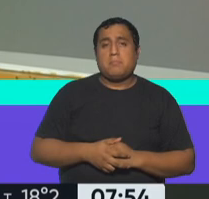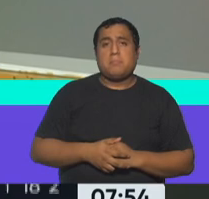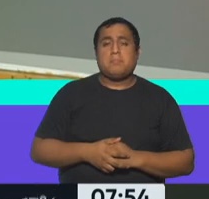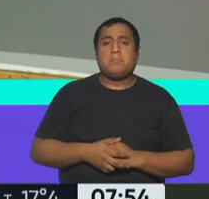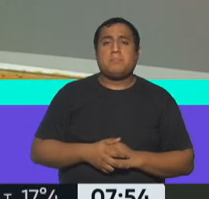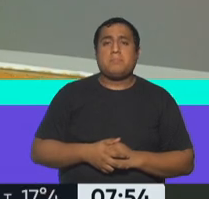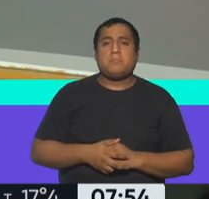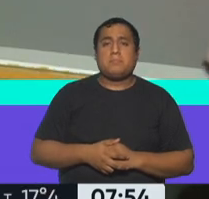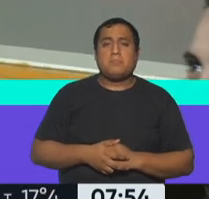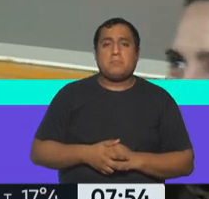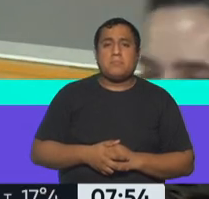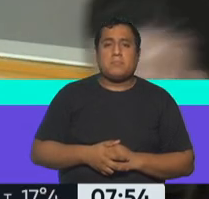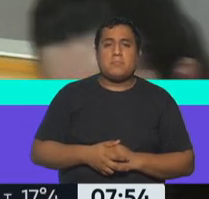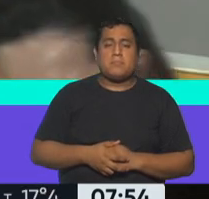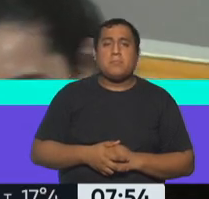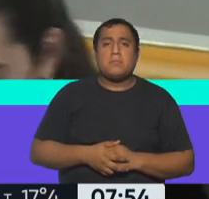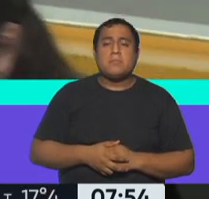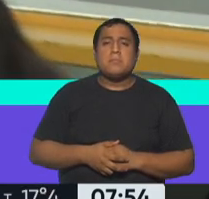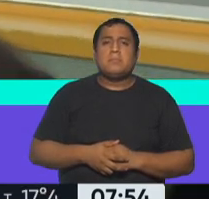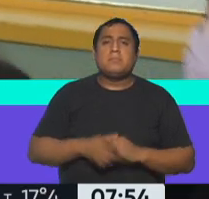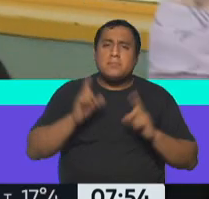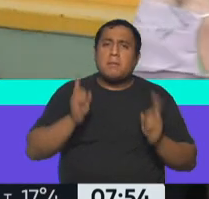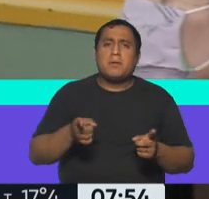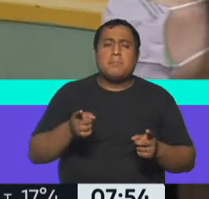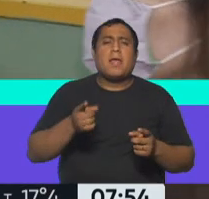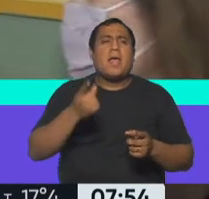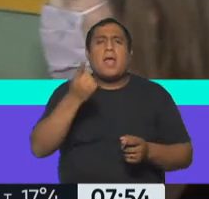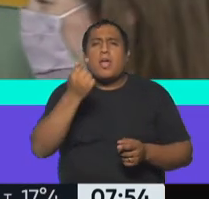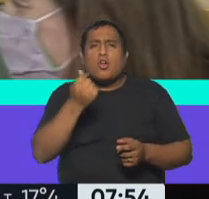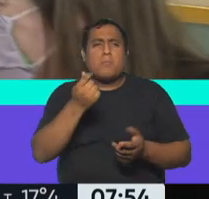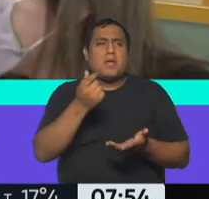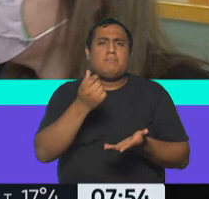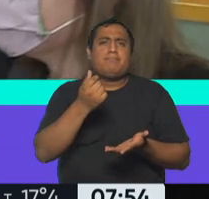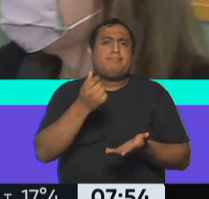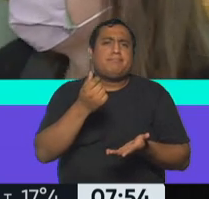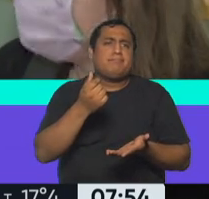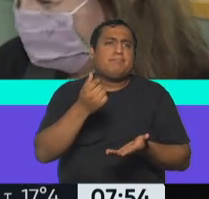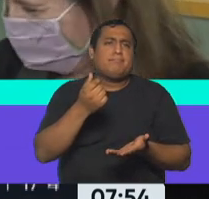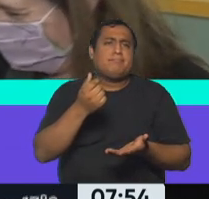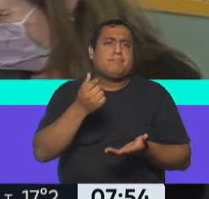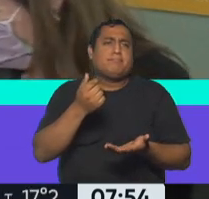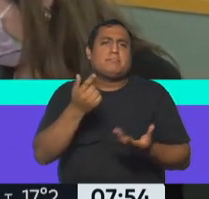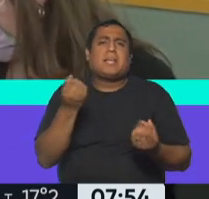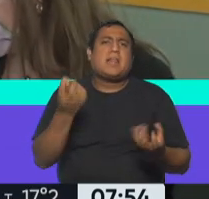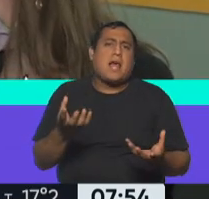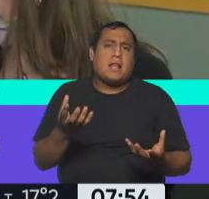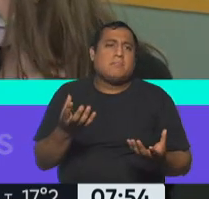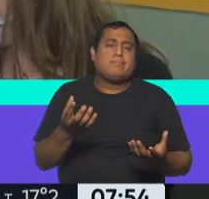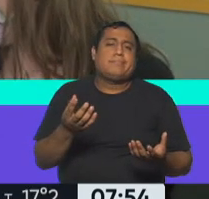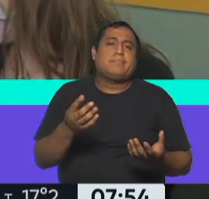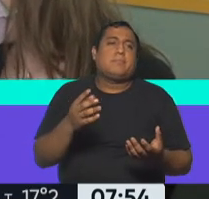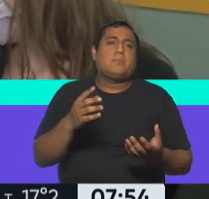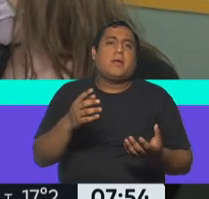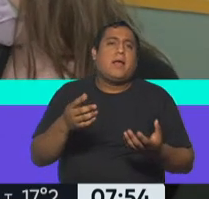tampoco. En términos de recursos, lo que se destinó económicamente al bolsillo concretamente son 100.000 millones de pesos.